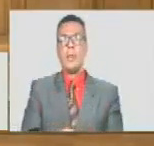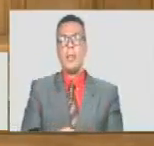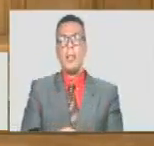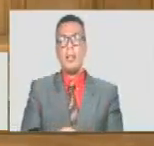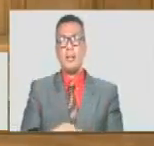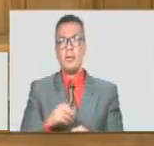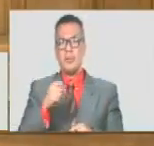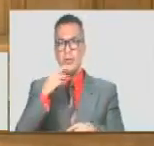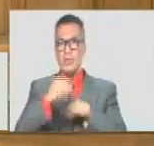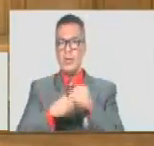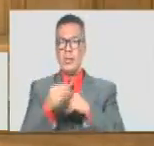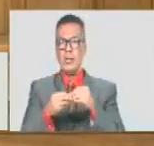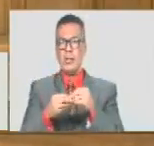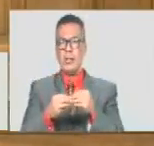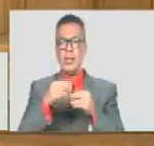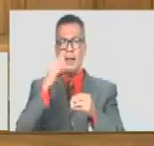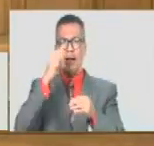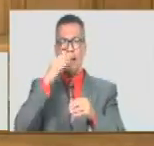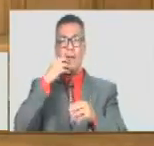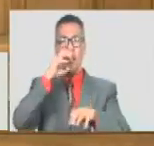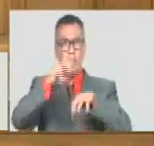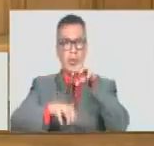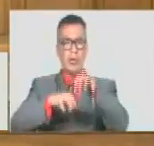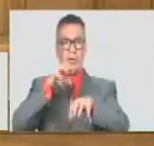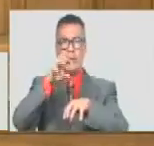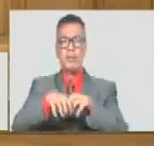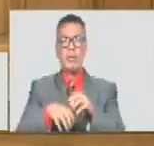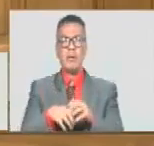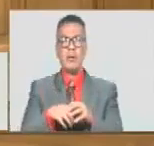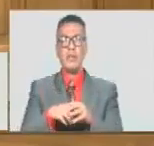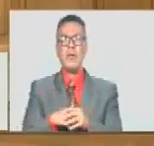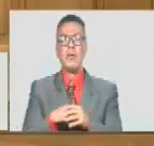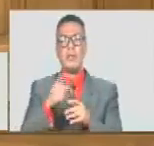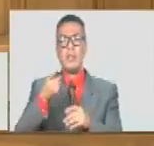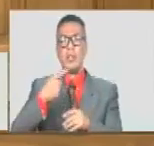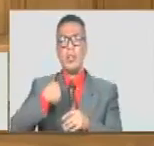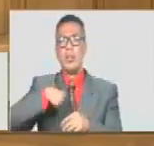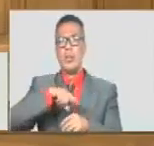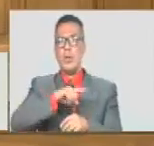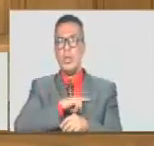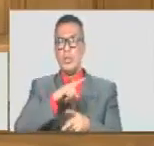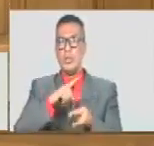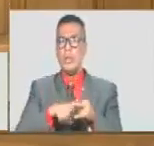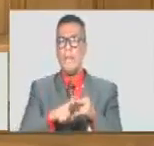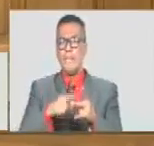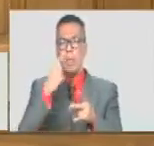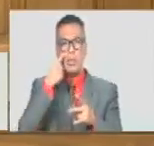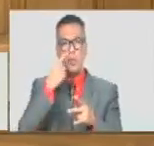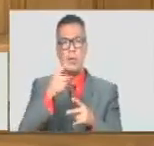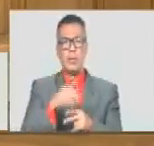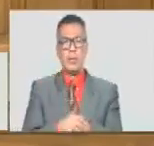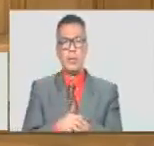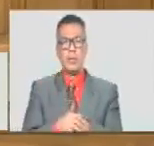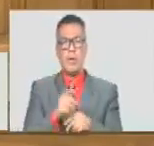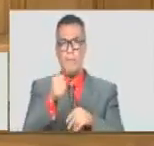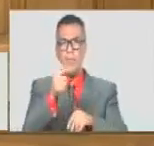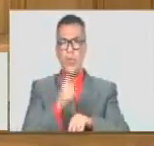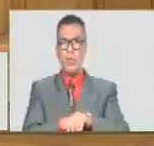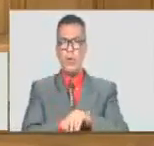eran catalogados como animales. Y entonces vemos que no es casualidad cuando vemos que hace